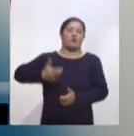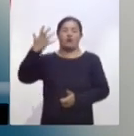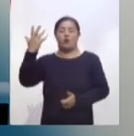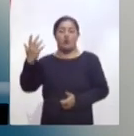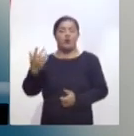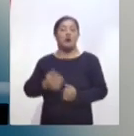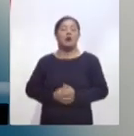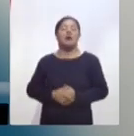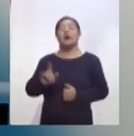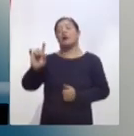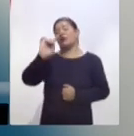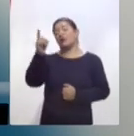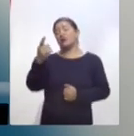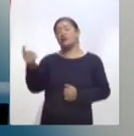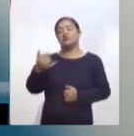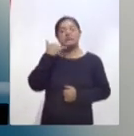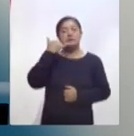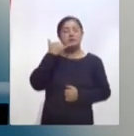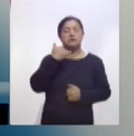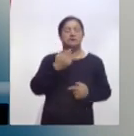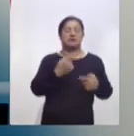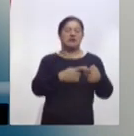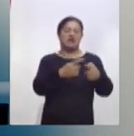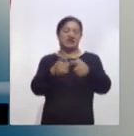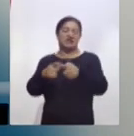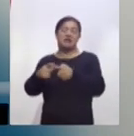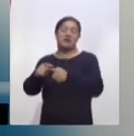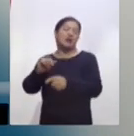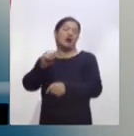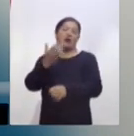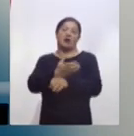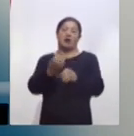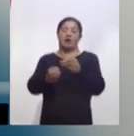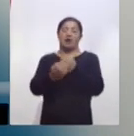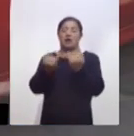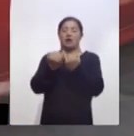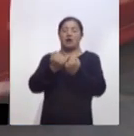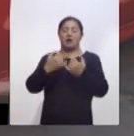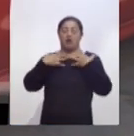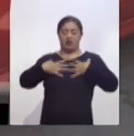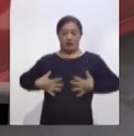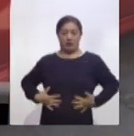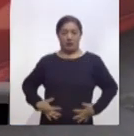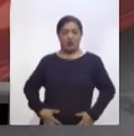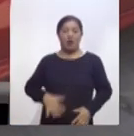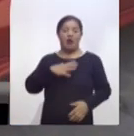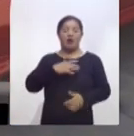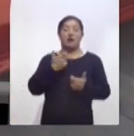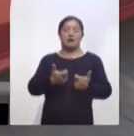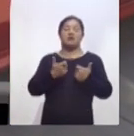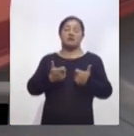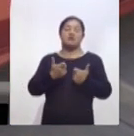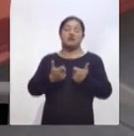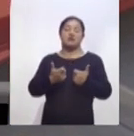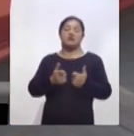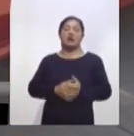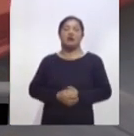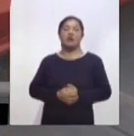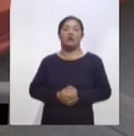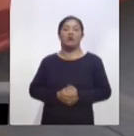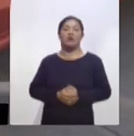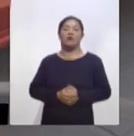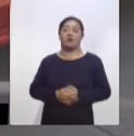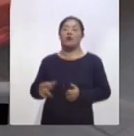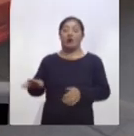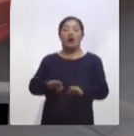extranjera, 3 equipos celulares y otros objetos. Asimismo, entre su ropa del sujeto detectaron dinero en efectivo en moneda nacional, sin acreditar con